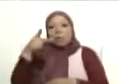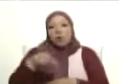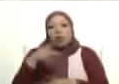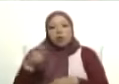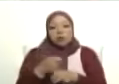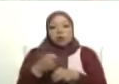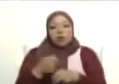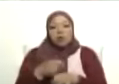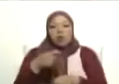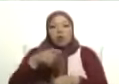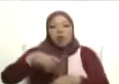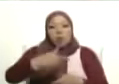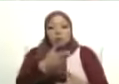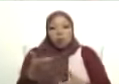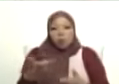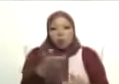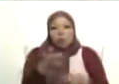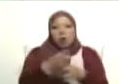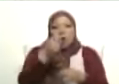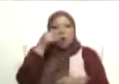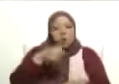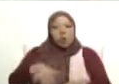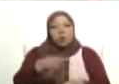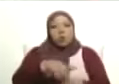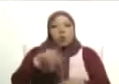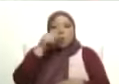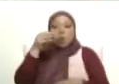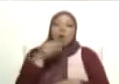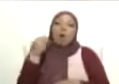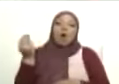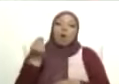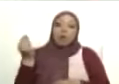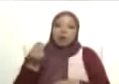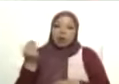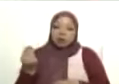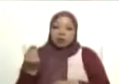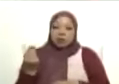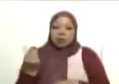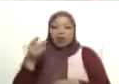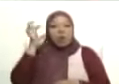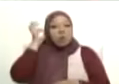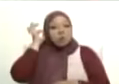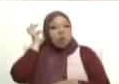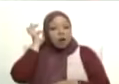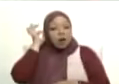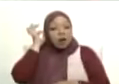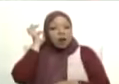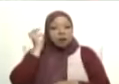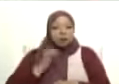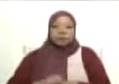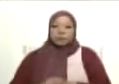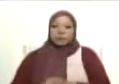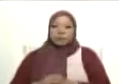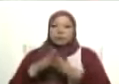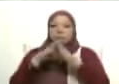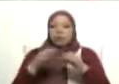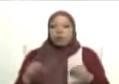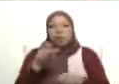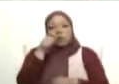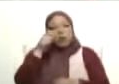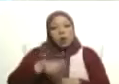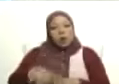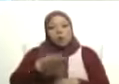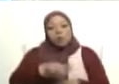con bomberos, con gente del pueblo, con muchachos, con muchachas, con mujeres, con todo lo que es el